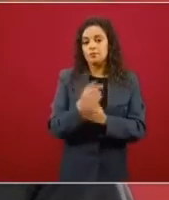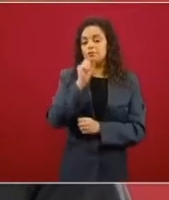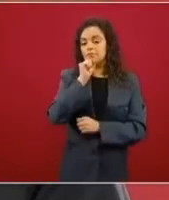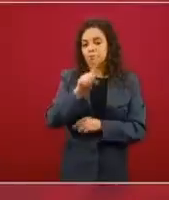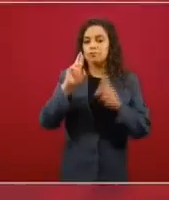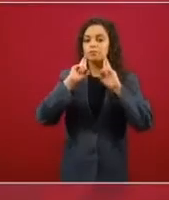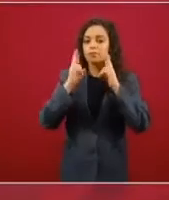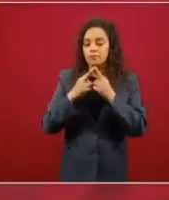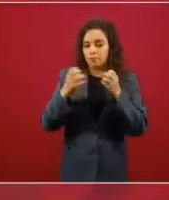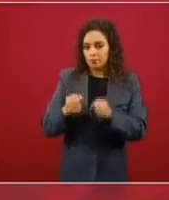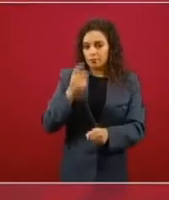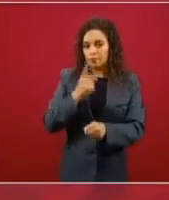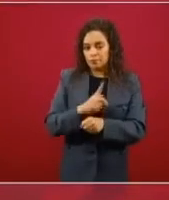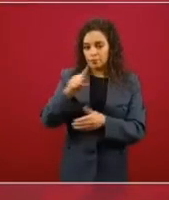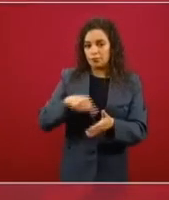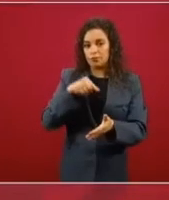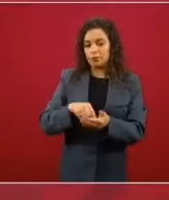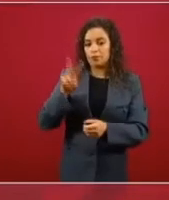Villahermosa.